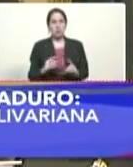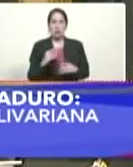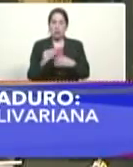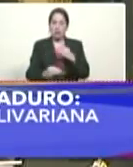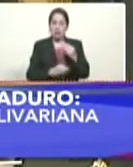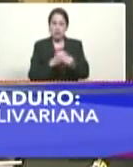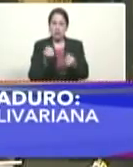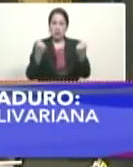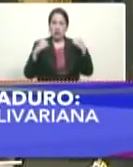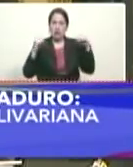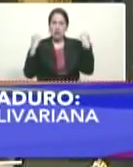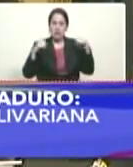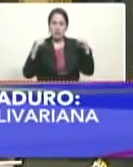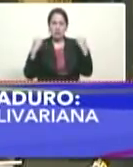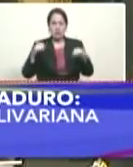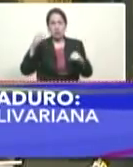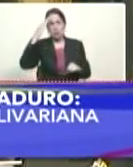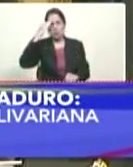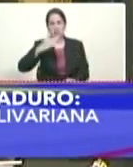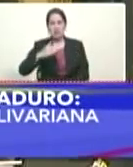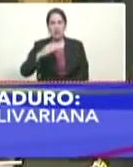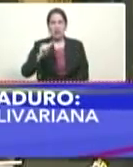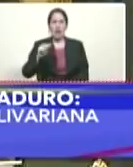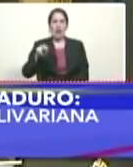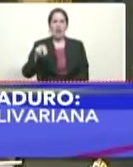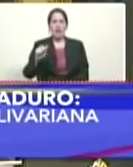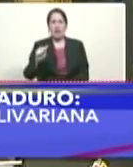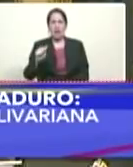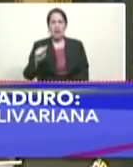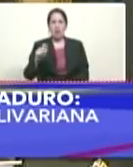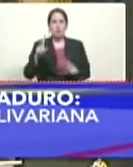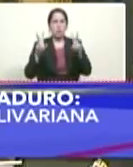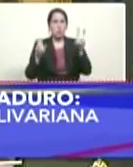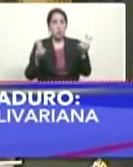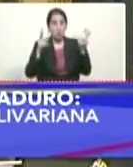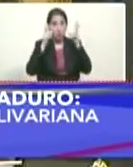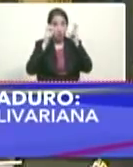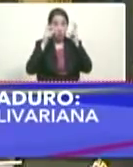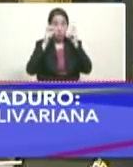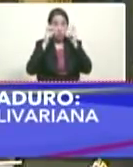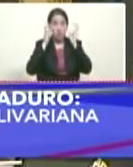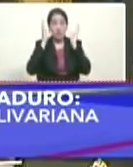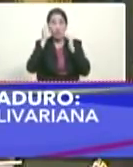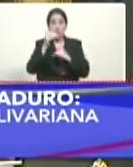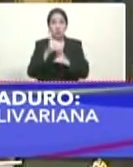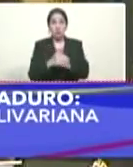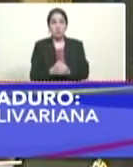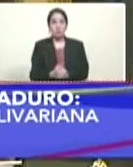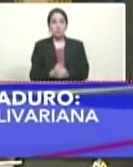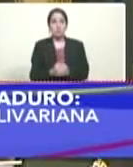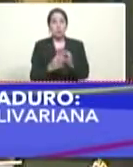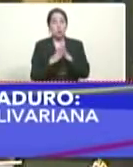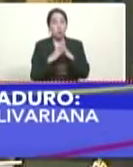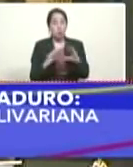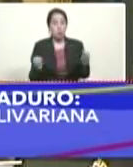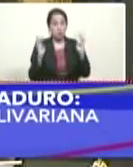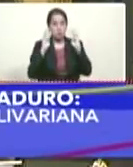estos ejercicios militares anna karina rote 2019 oído atención todos